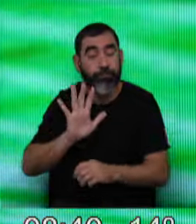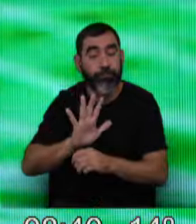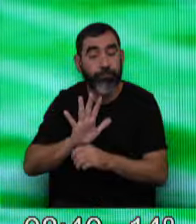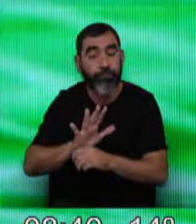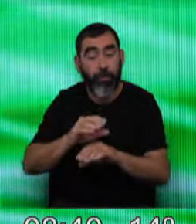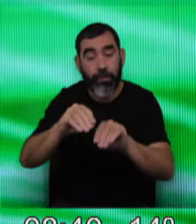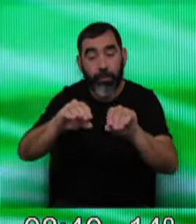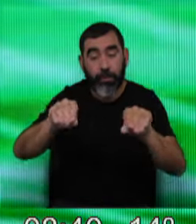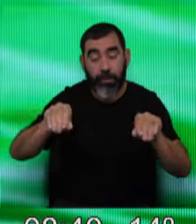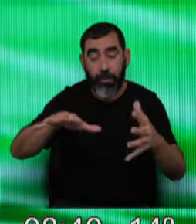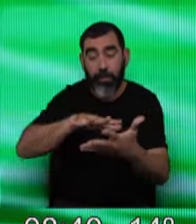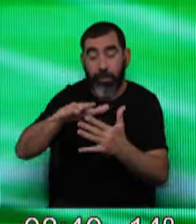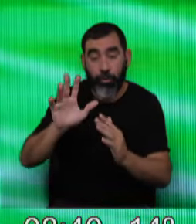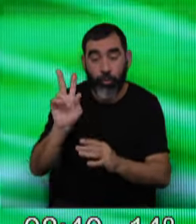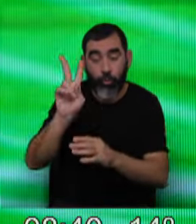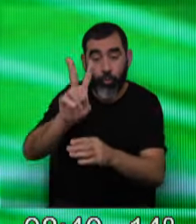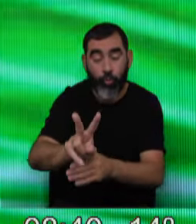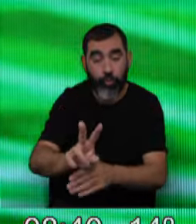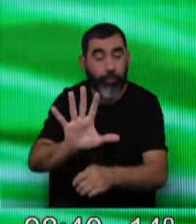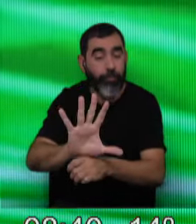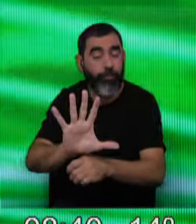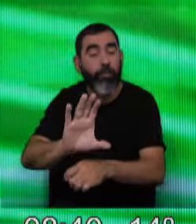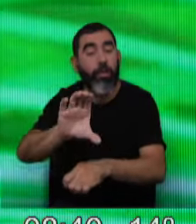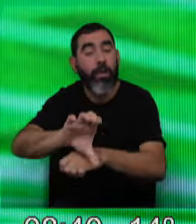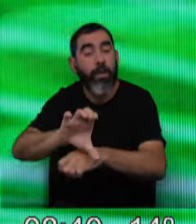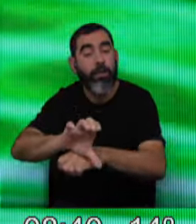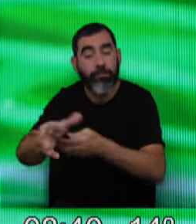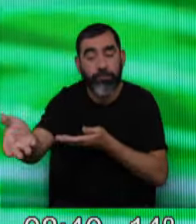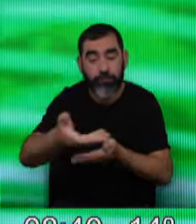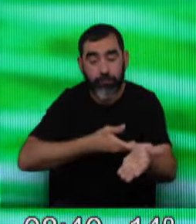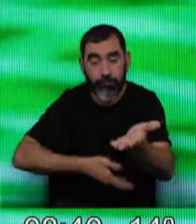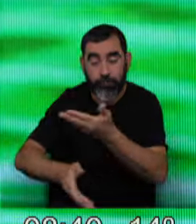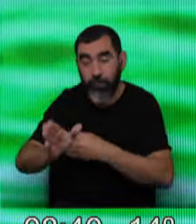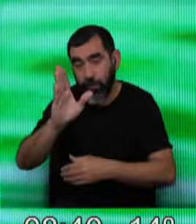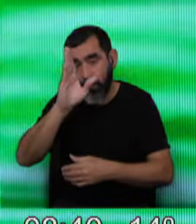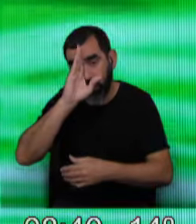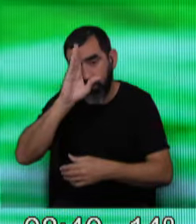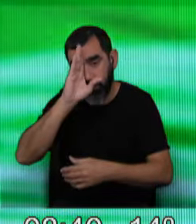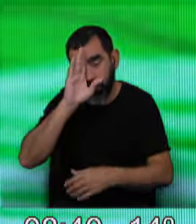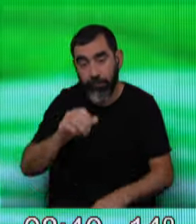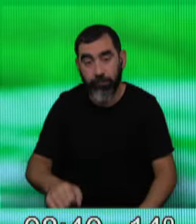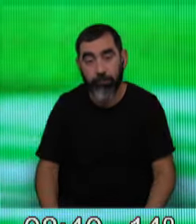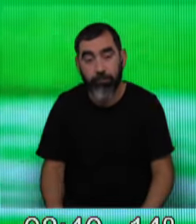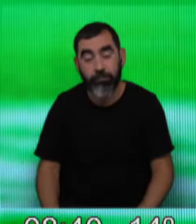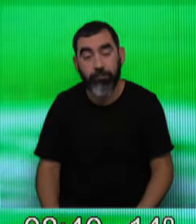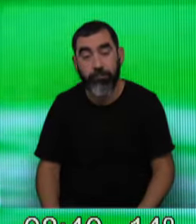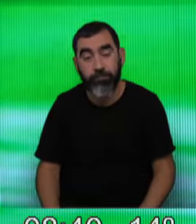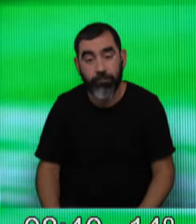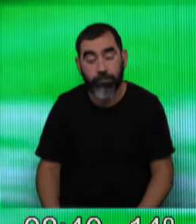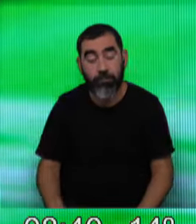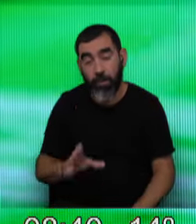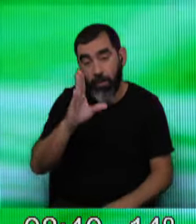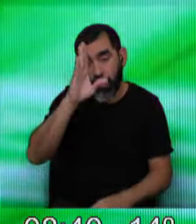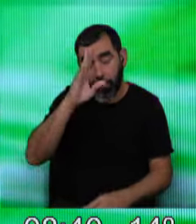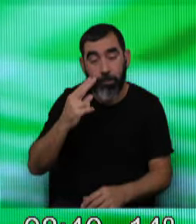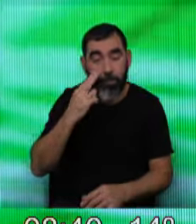tomar el territorio como la propia aula y desde ahí poder intercambiar y aprender, ¿no? Se trabaja mucho como desde el aprendizaje basado